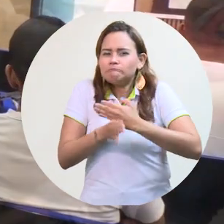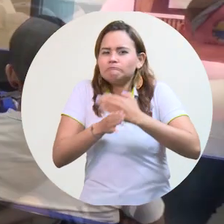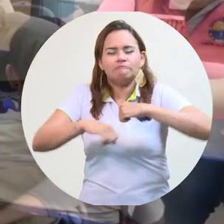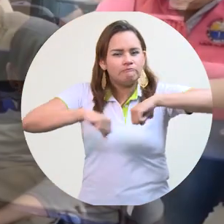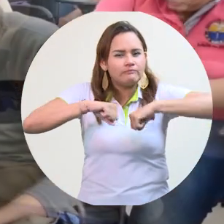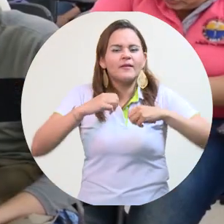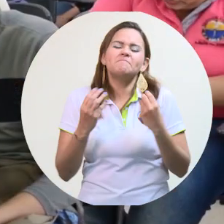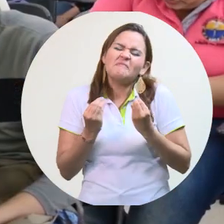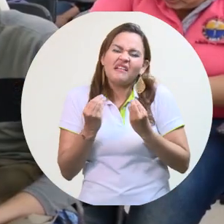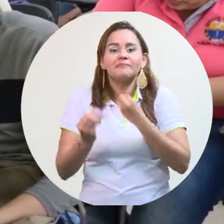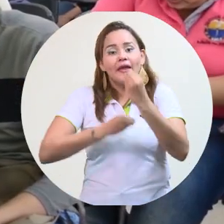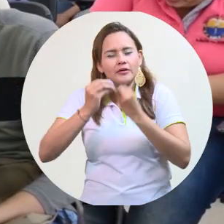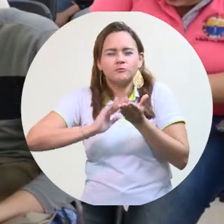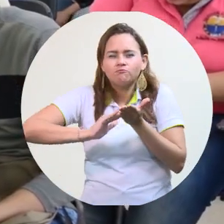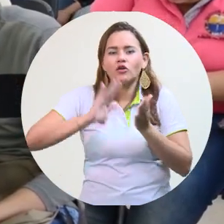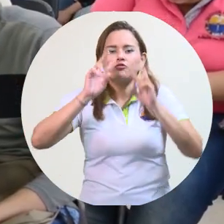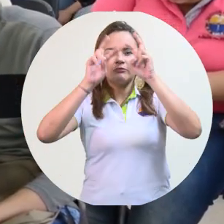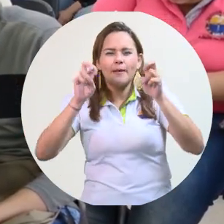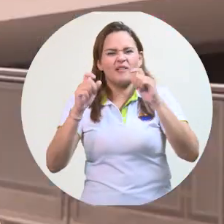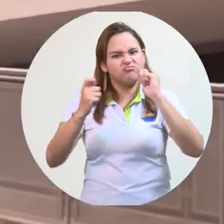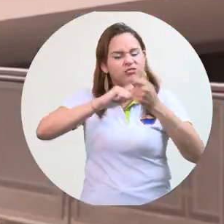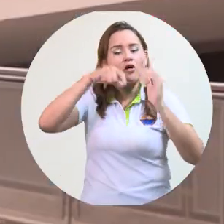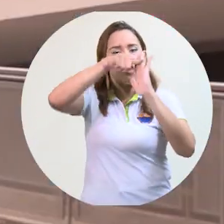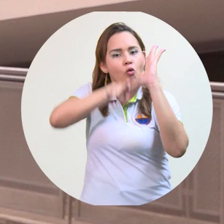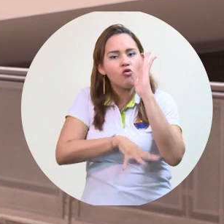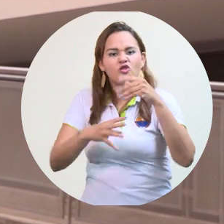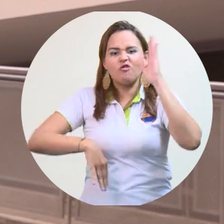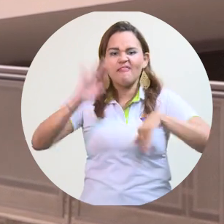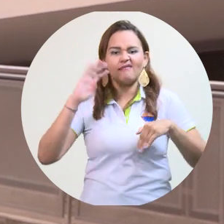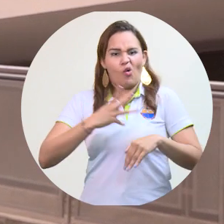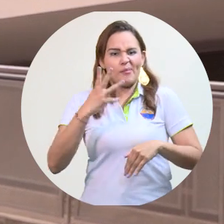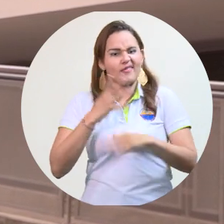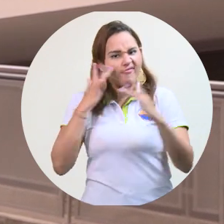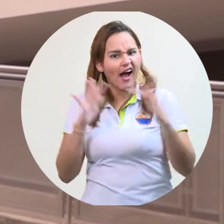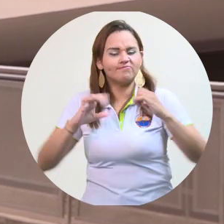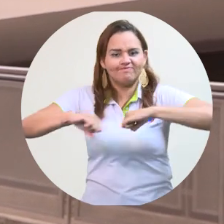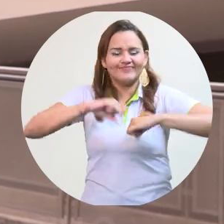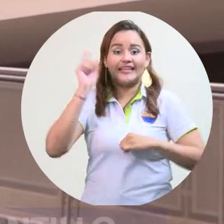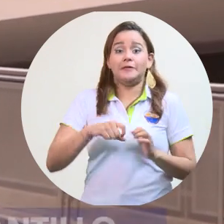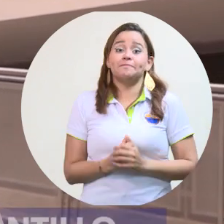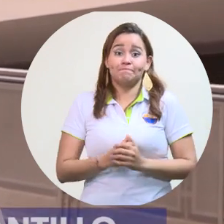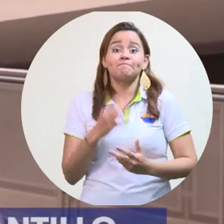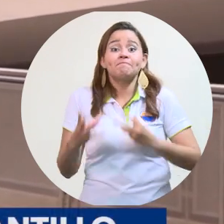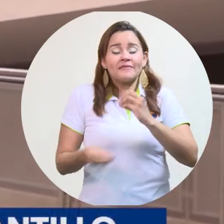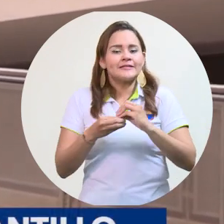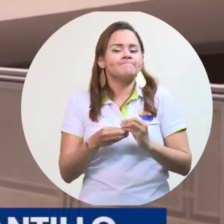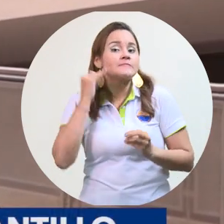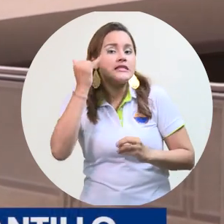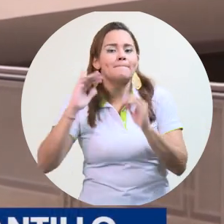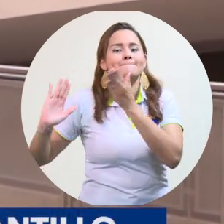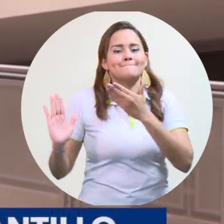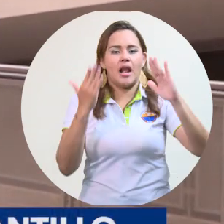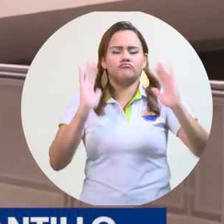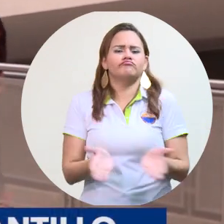de renovación de currículo y actualización de competencias. Como resultado del ejercicio de autoevaluación salió un plan de mejoramiento que tiene